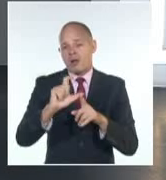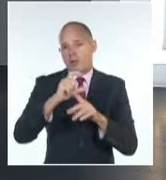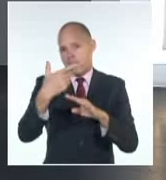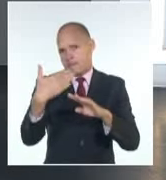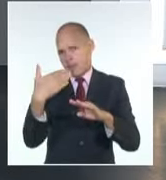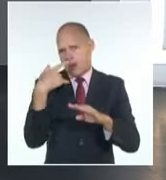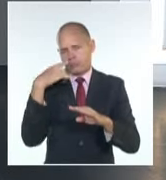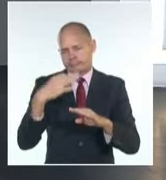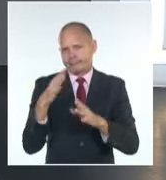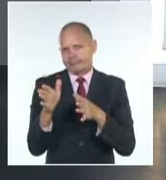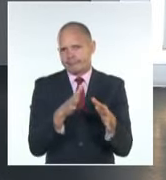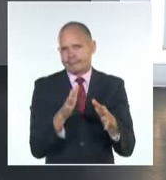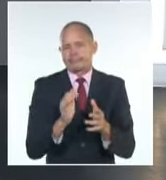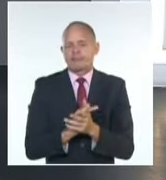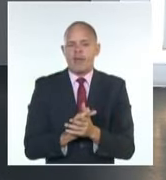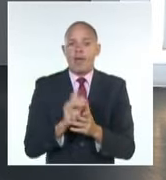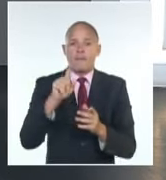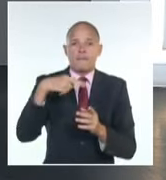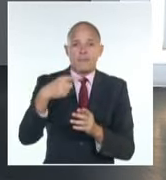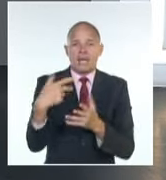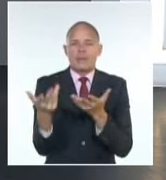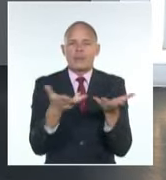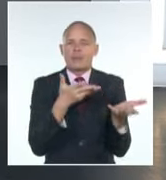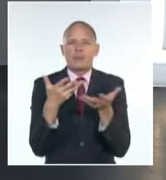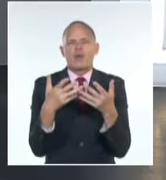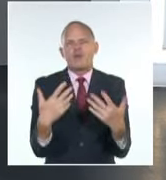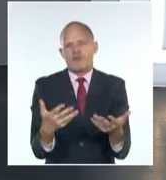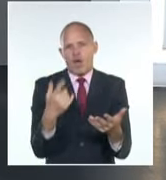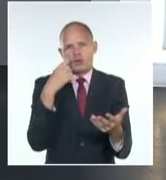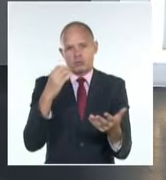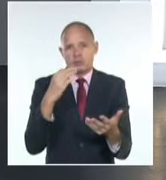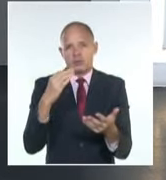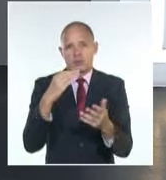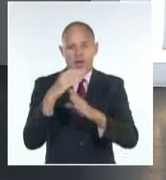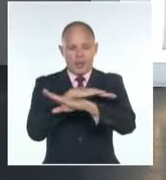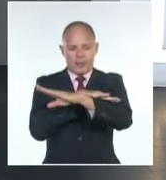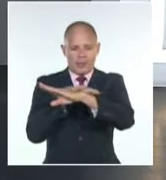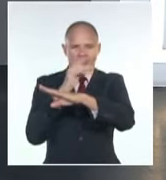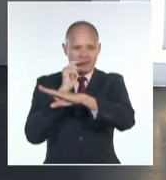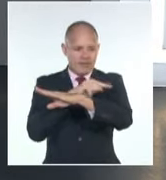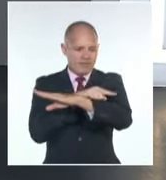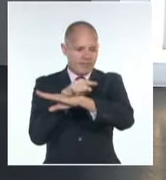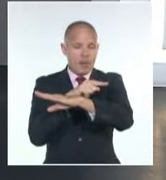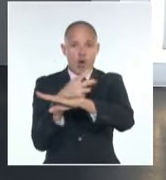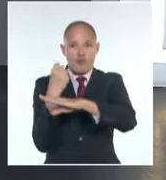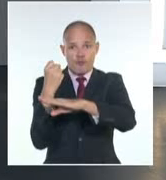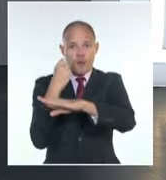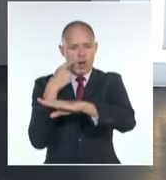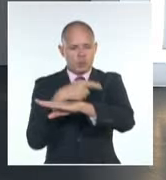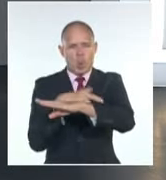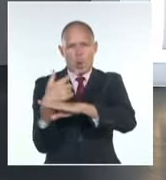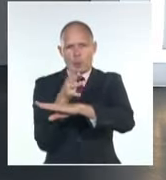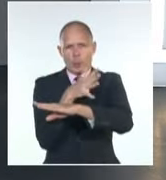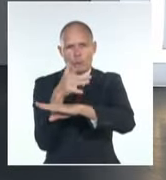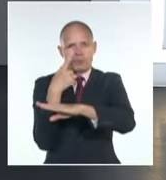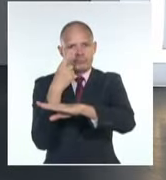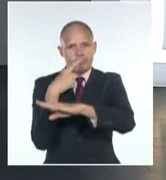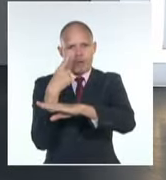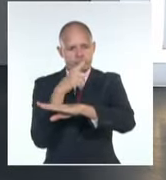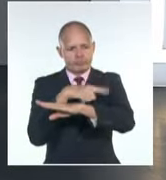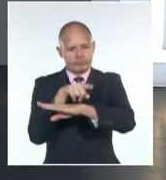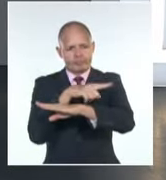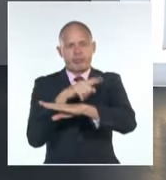vientos serán variables débiles excepto en zonas de la costa Norte Oriental donde soplarán entre el nordeste y el este con